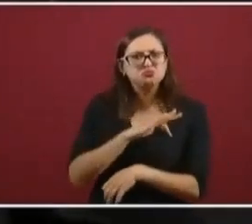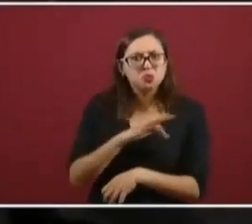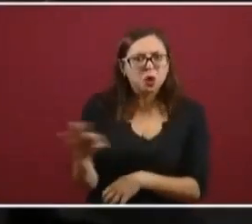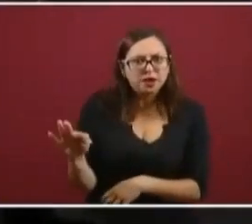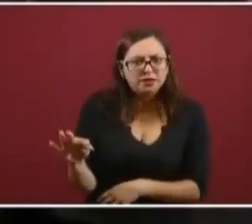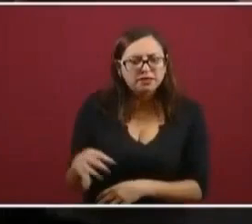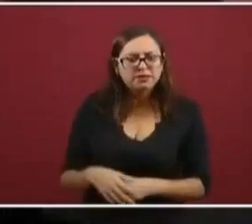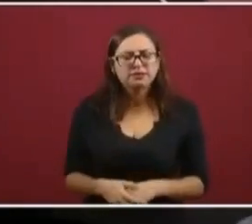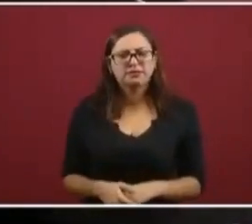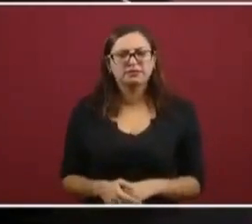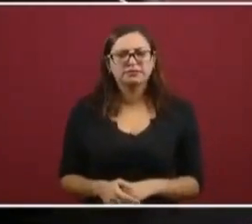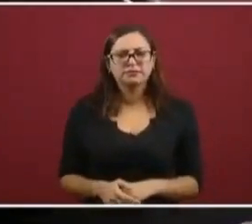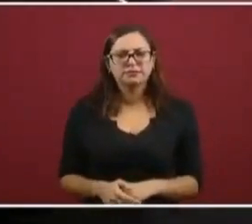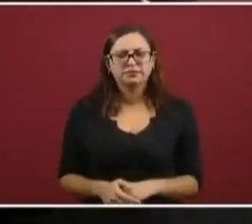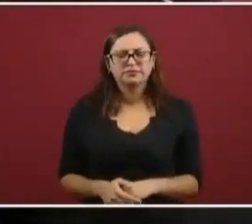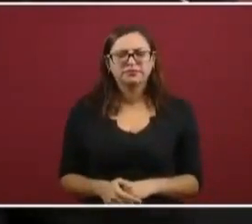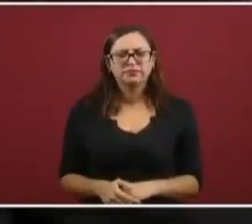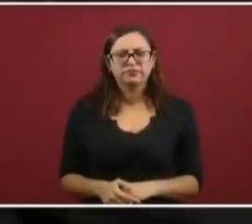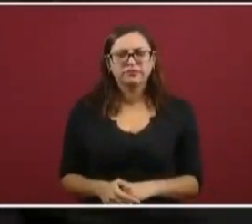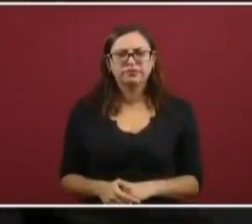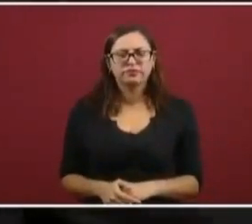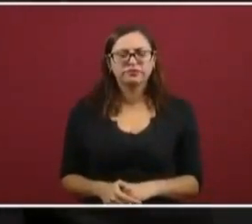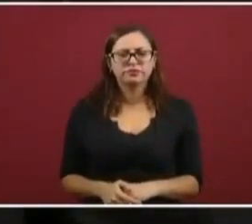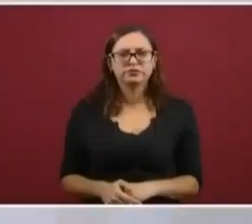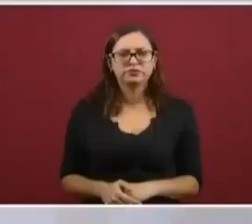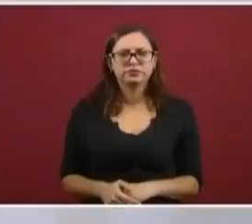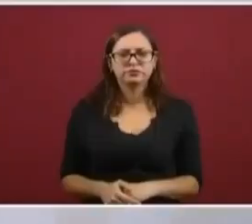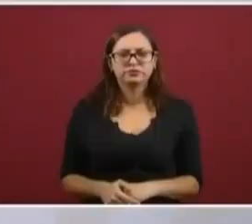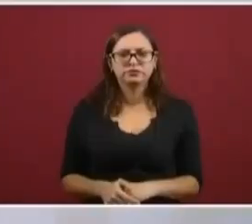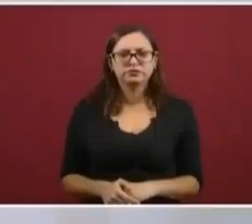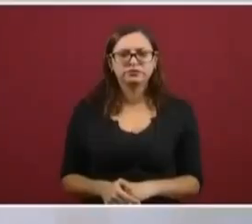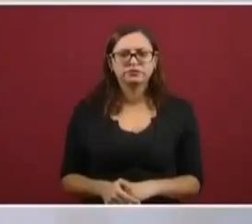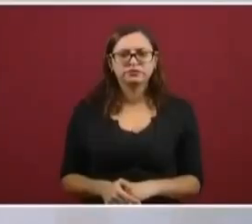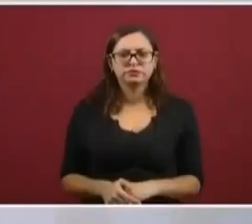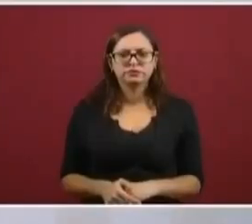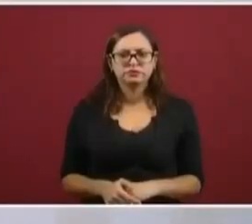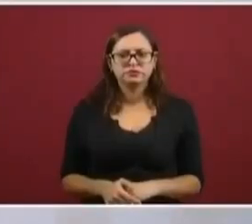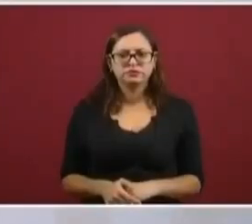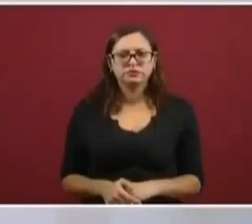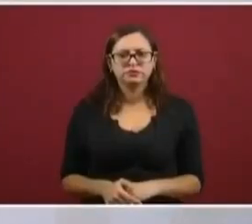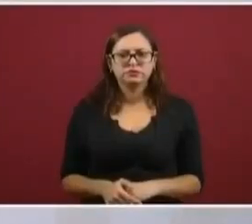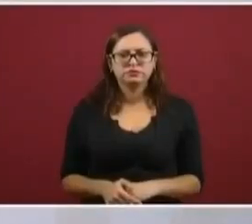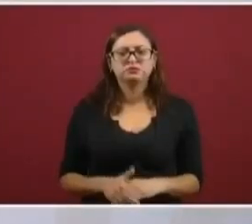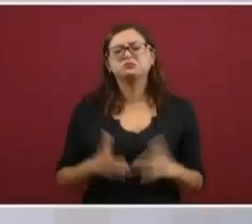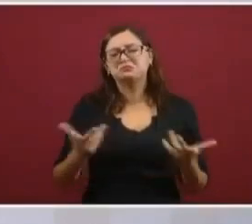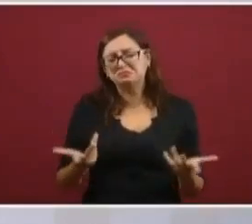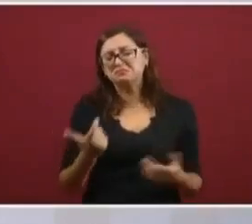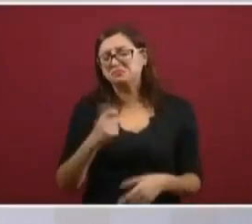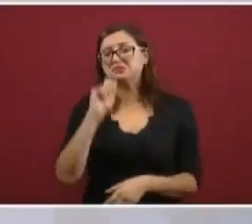nacional puede ser también para no ser tan